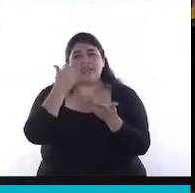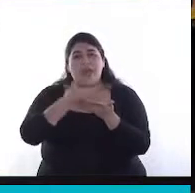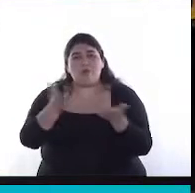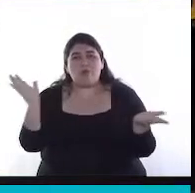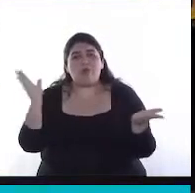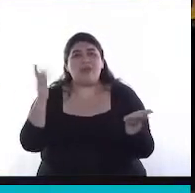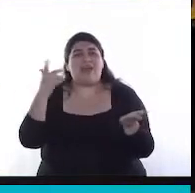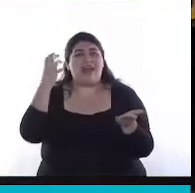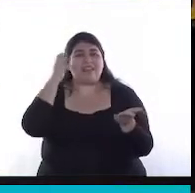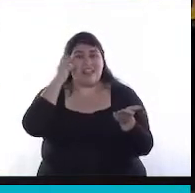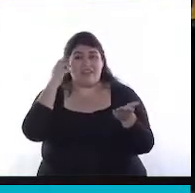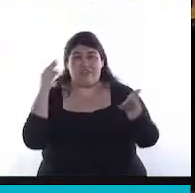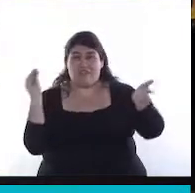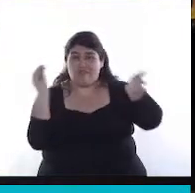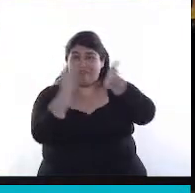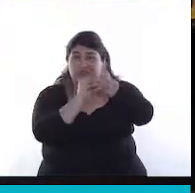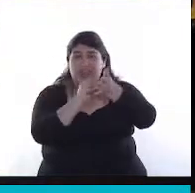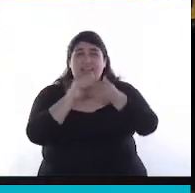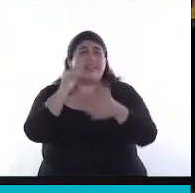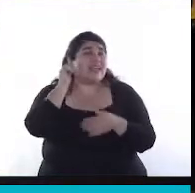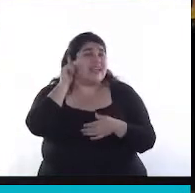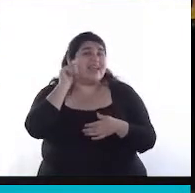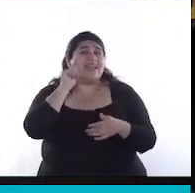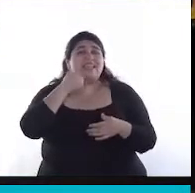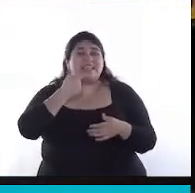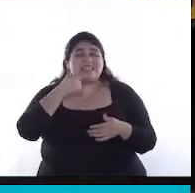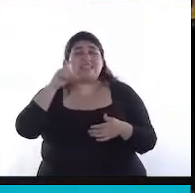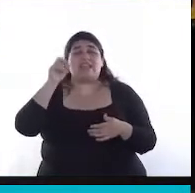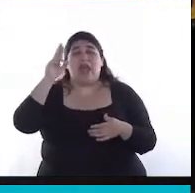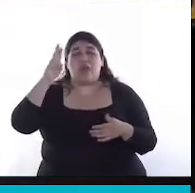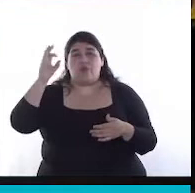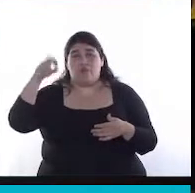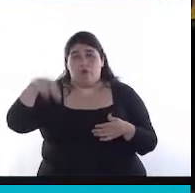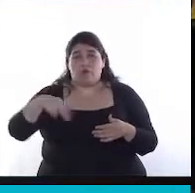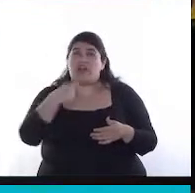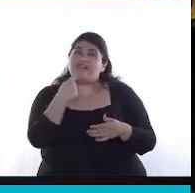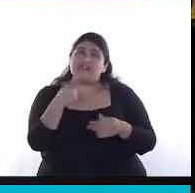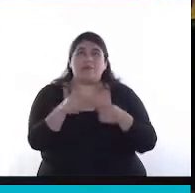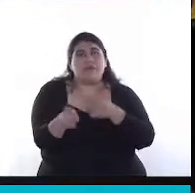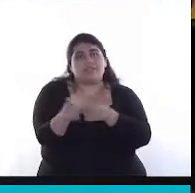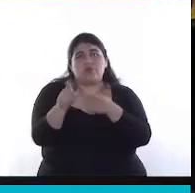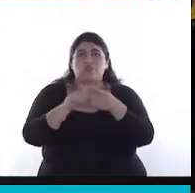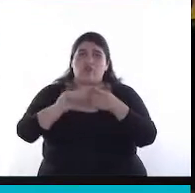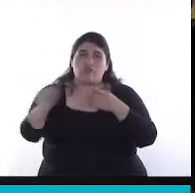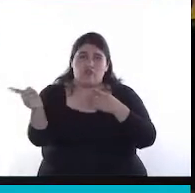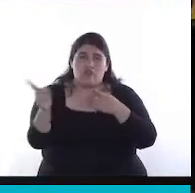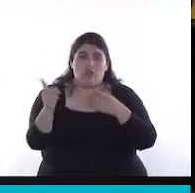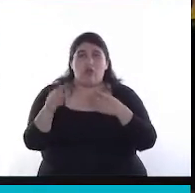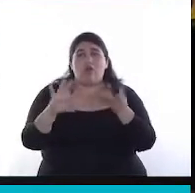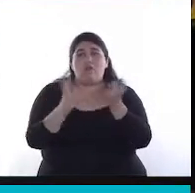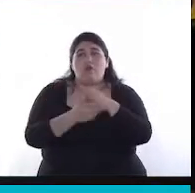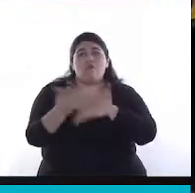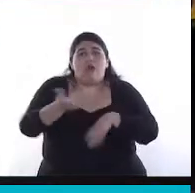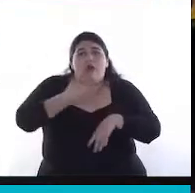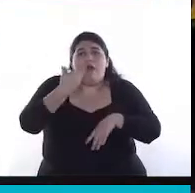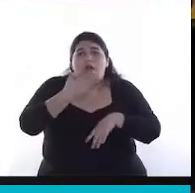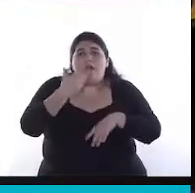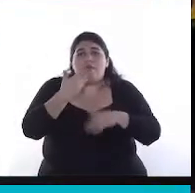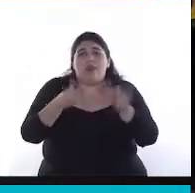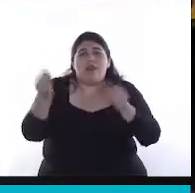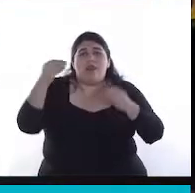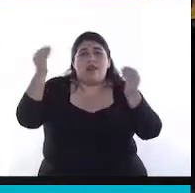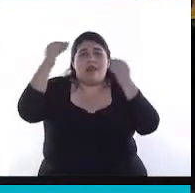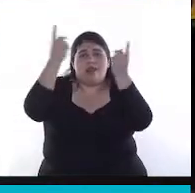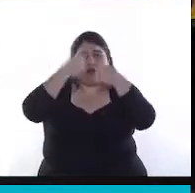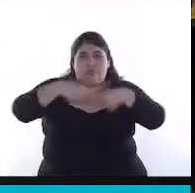las hijas de gils carbó pero eso no era persecución y la fe era un colchón de albercas arvejas perdón de